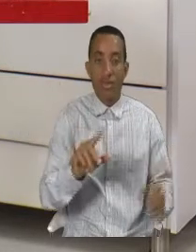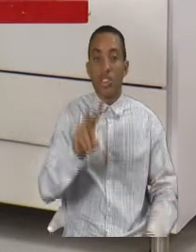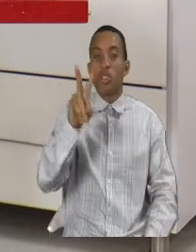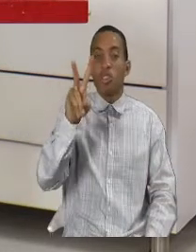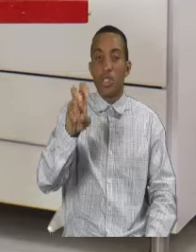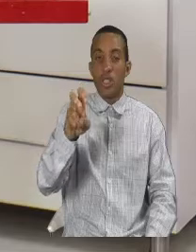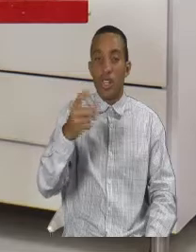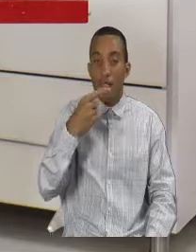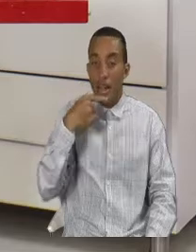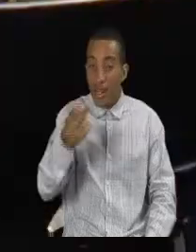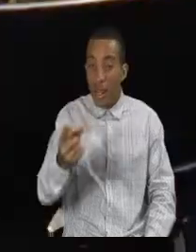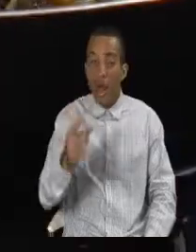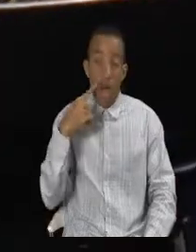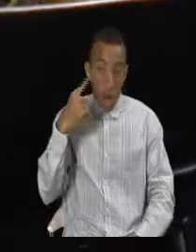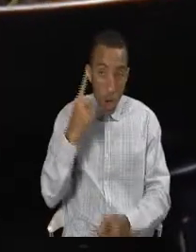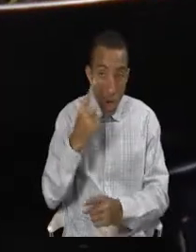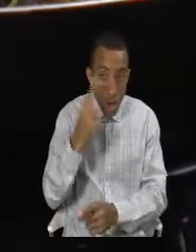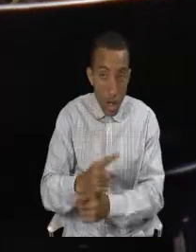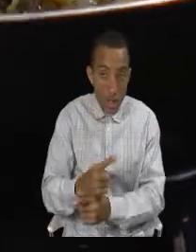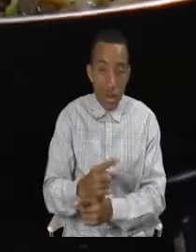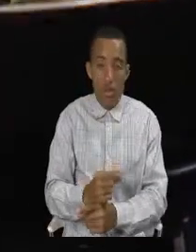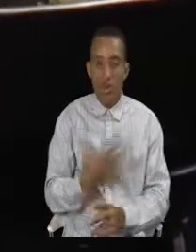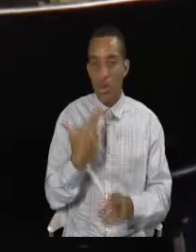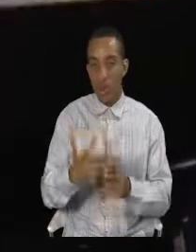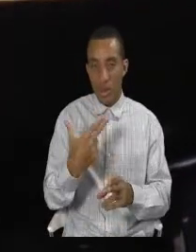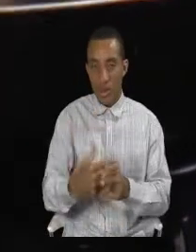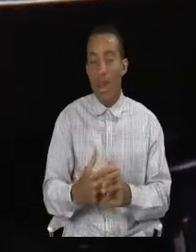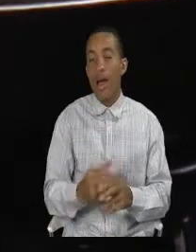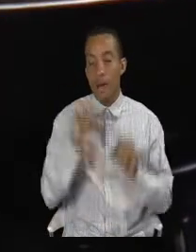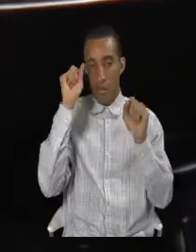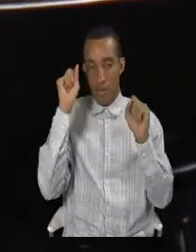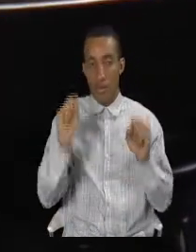línea telefónica y